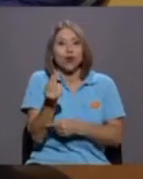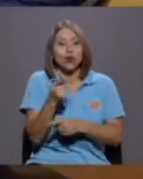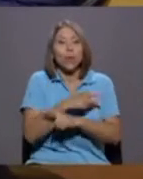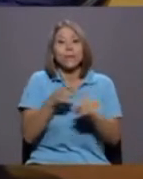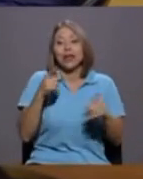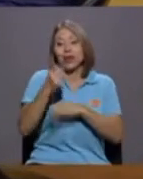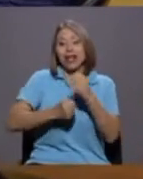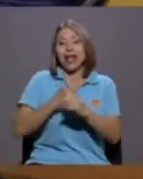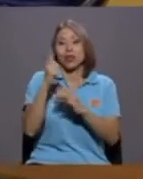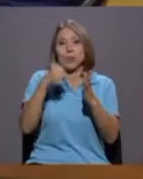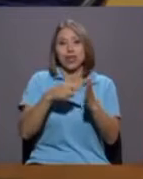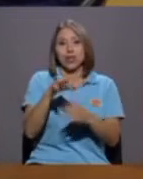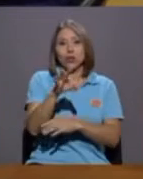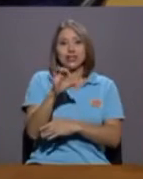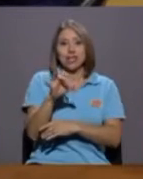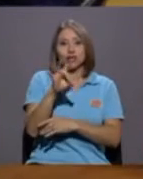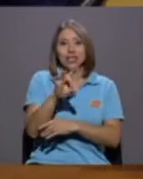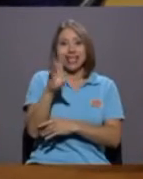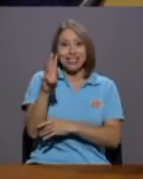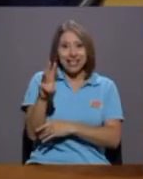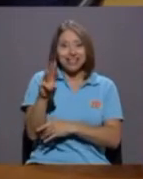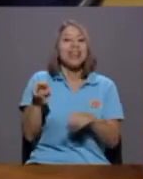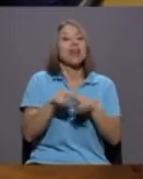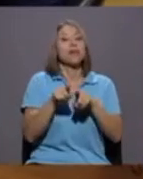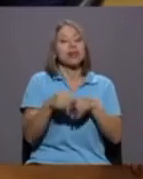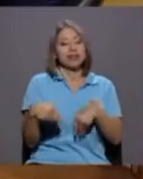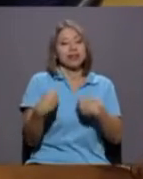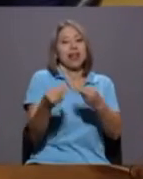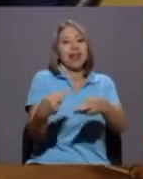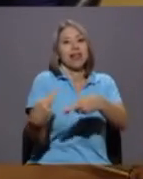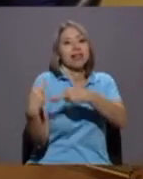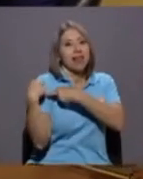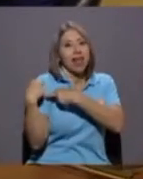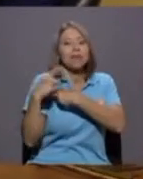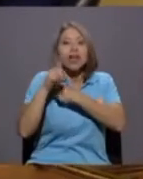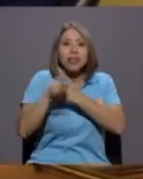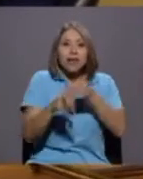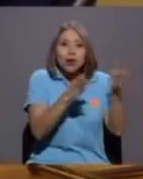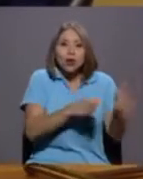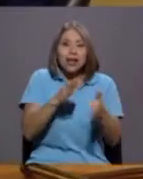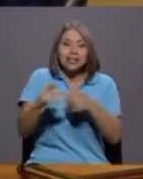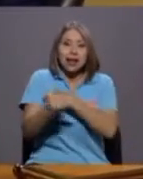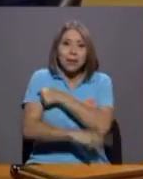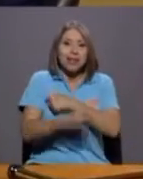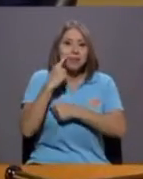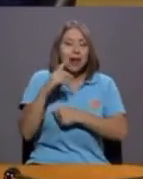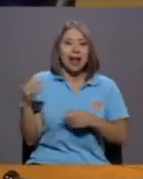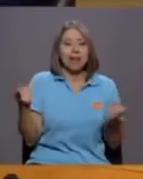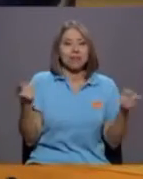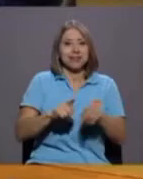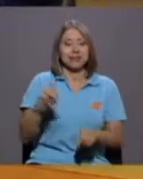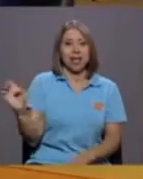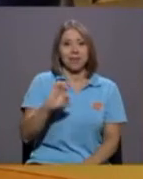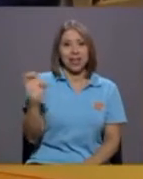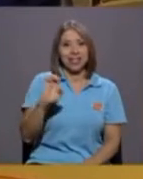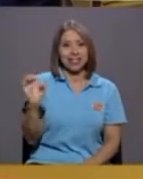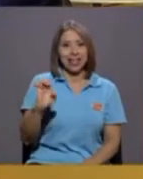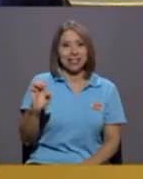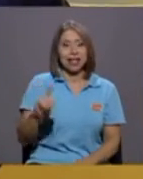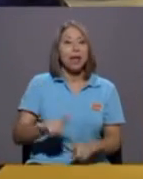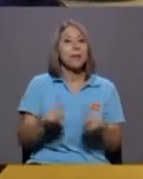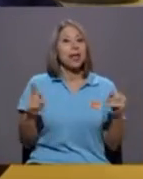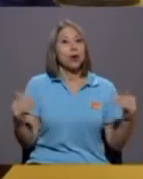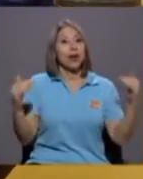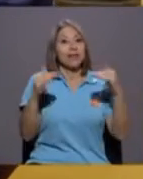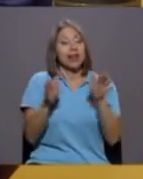86 se le da la tarea, el atributo de tener que organizar el país para emergencia, pero a nivel de general, los conceptos